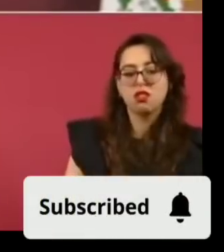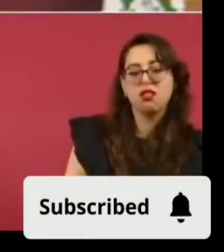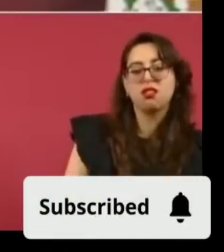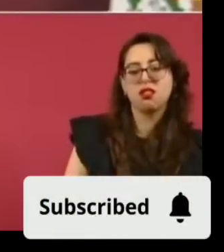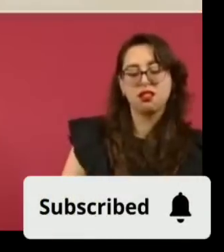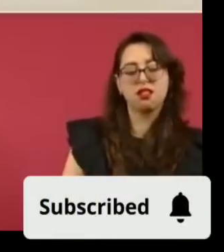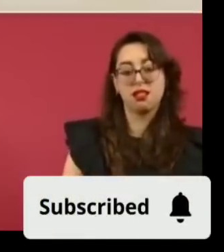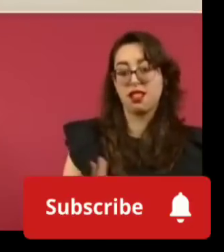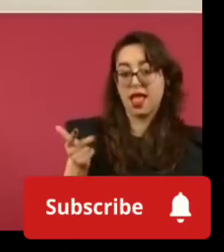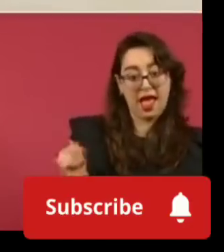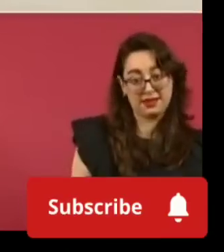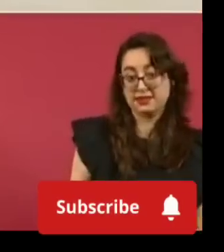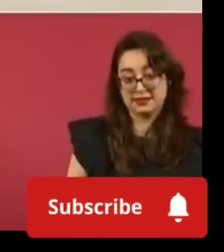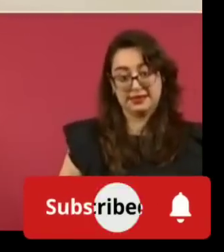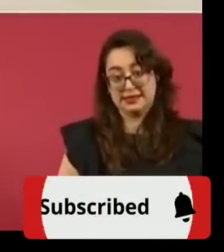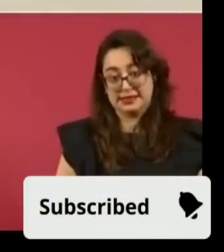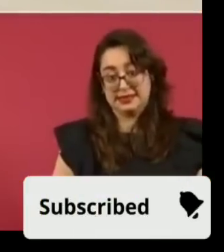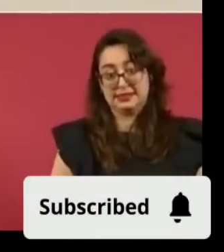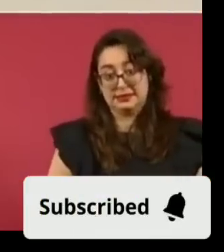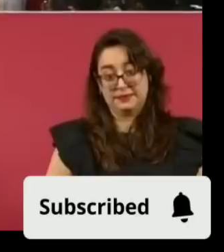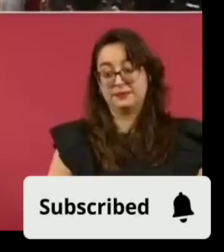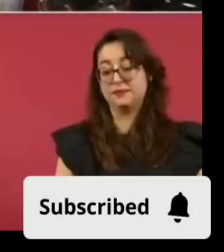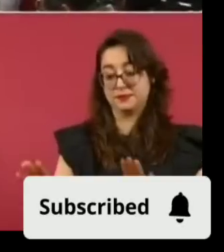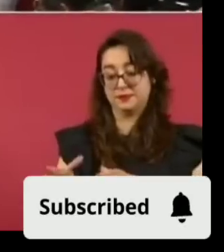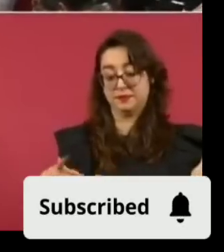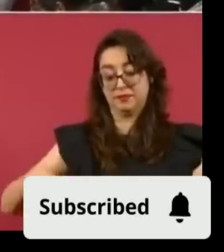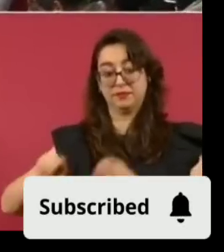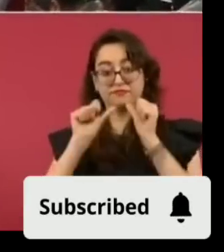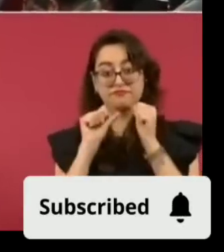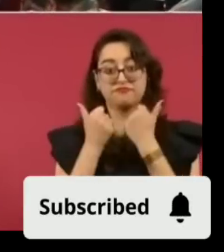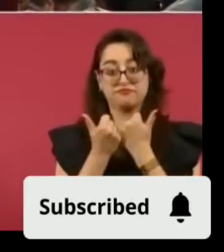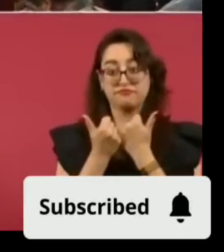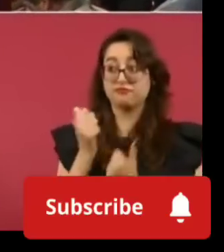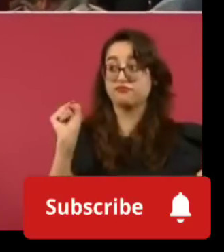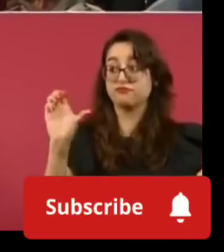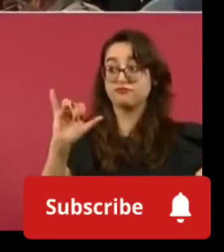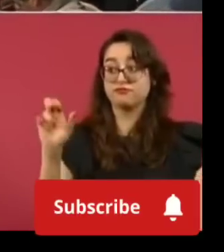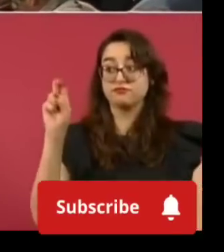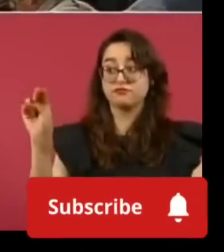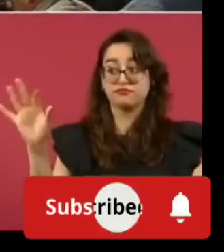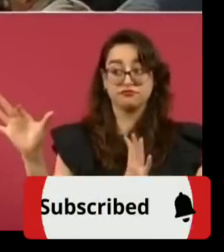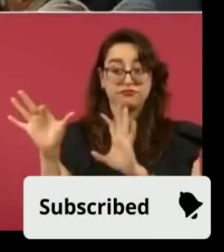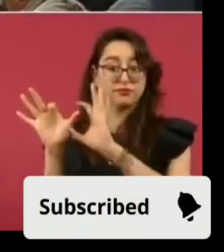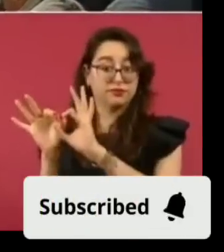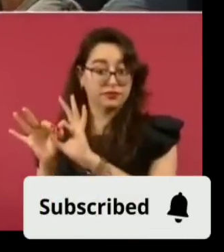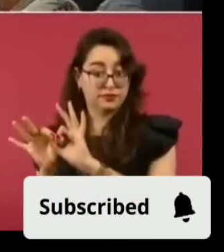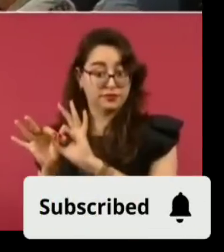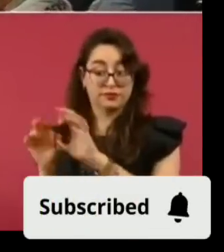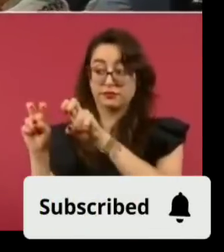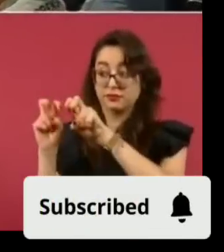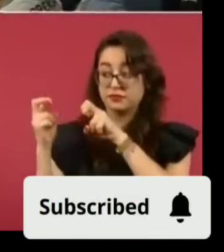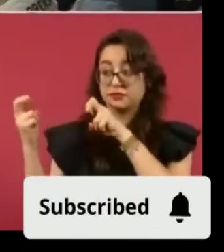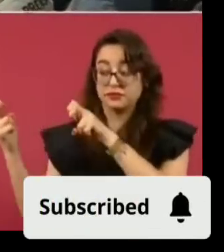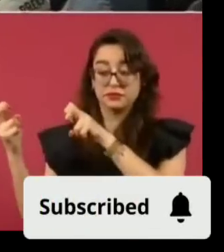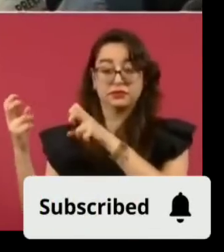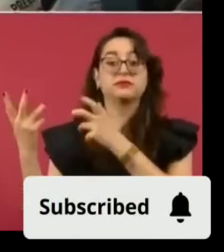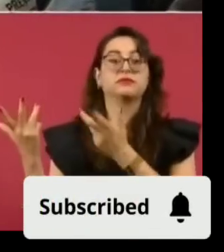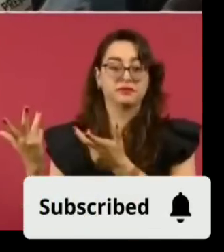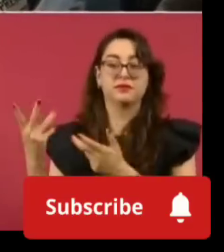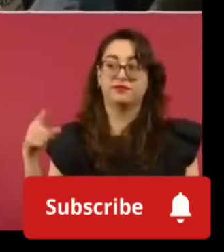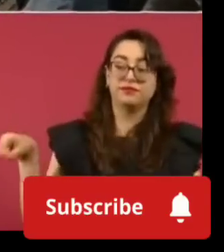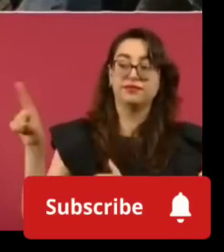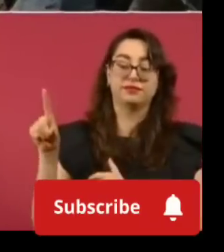Entonces, este grupo influye mucho en la Corte. Y los que están en la Corte, pues también